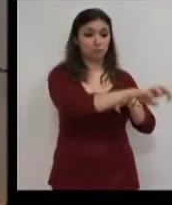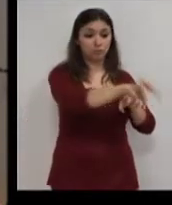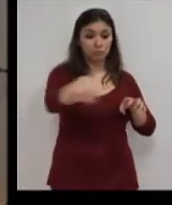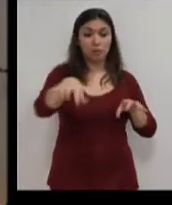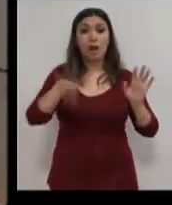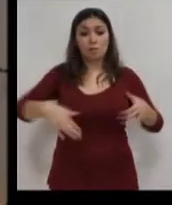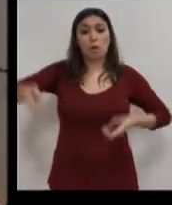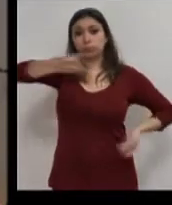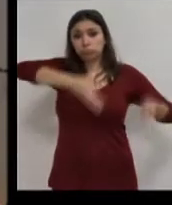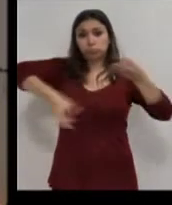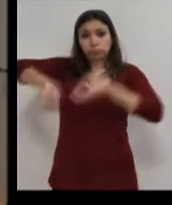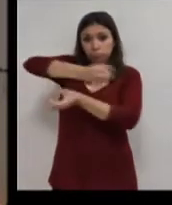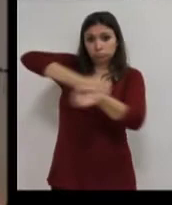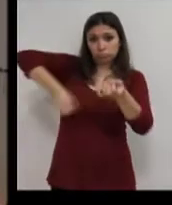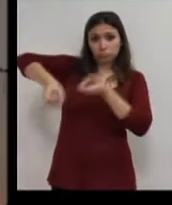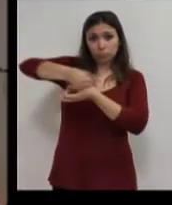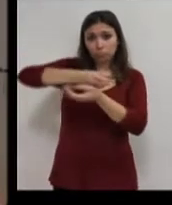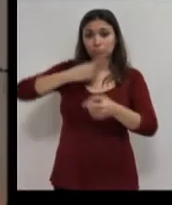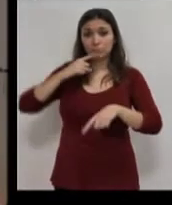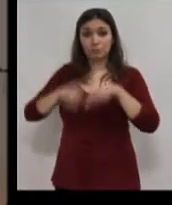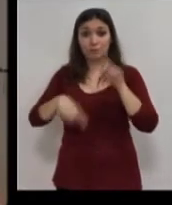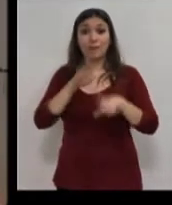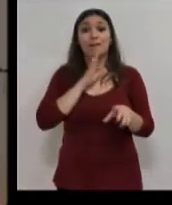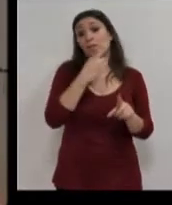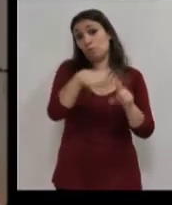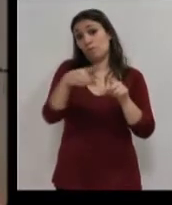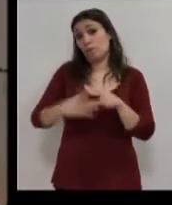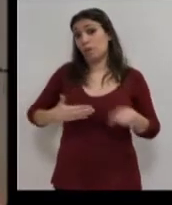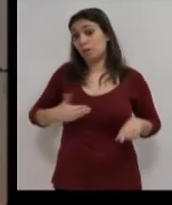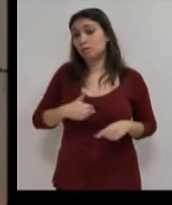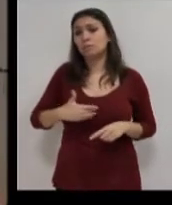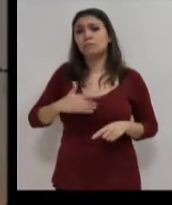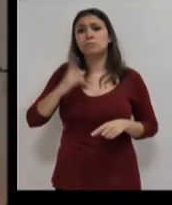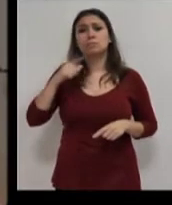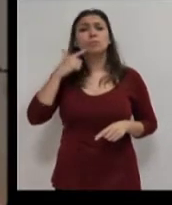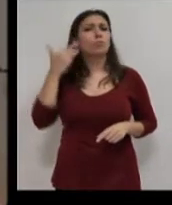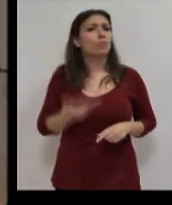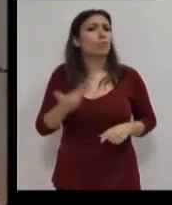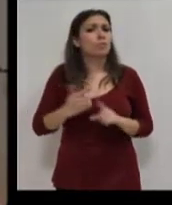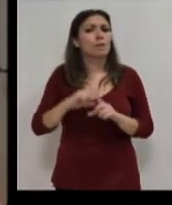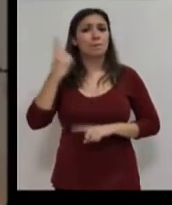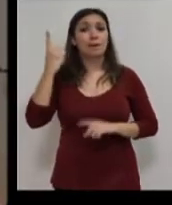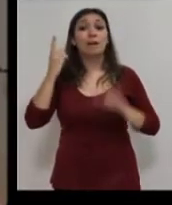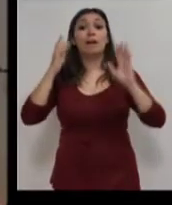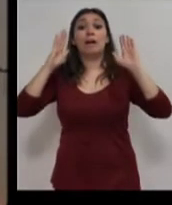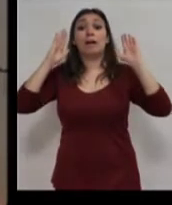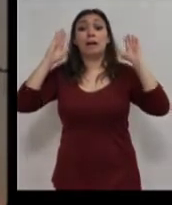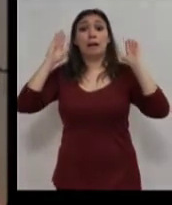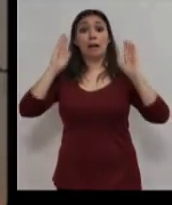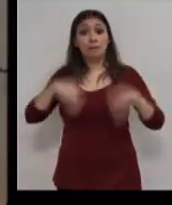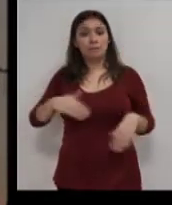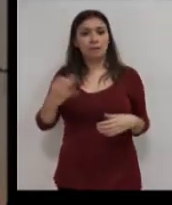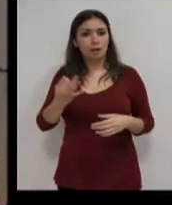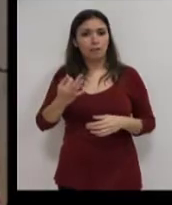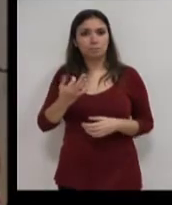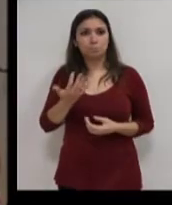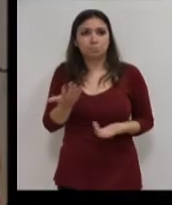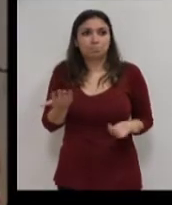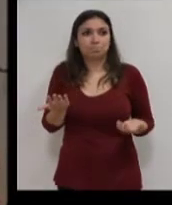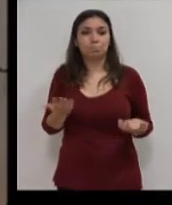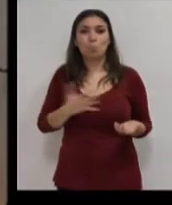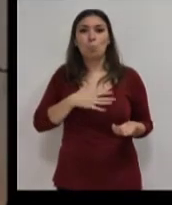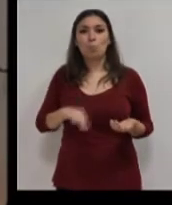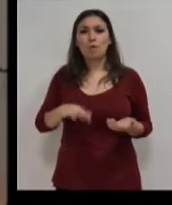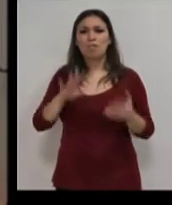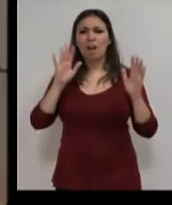la interrelación entre los distintos eslabones y el flujo de la información a través de los distintos eslabones. Y sobre todo lo que es fundamental,